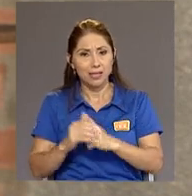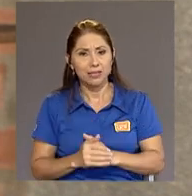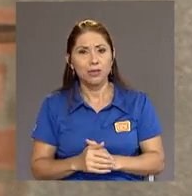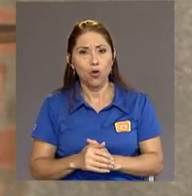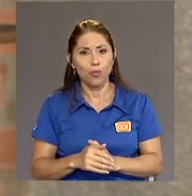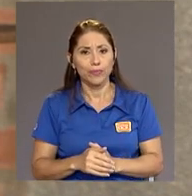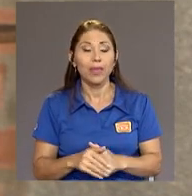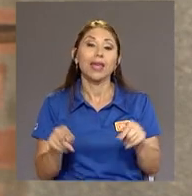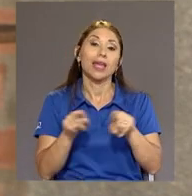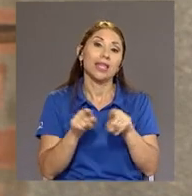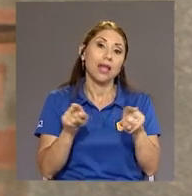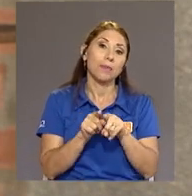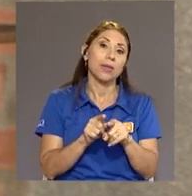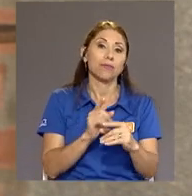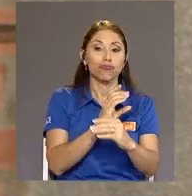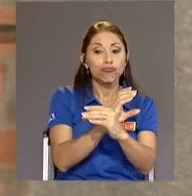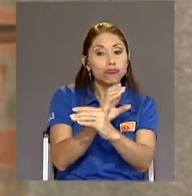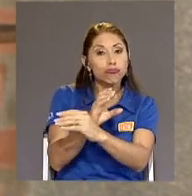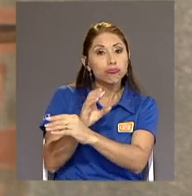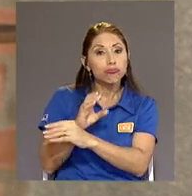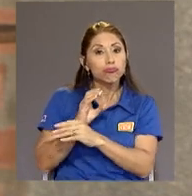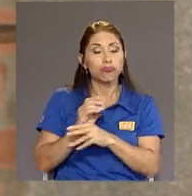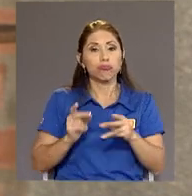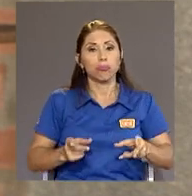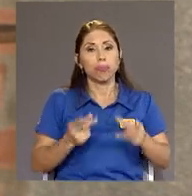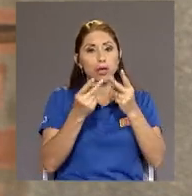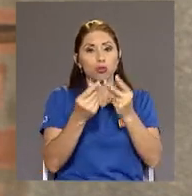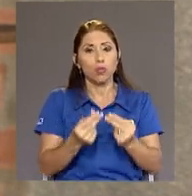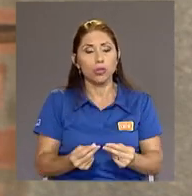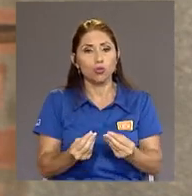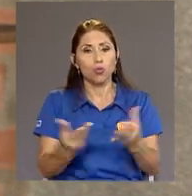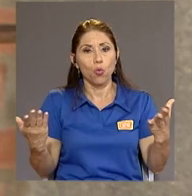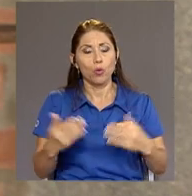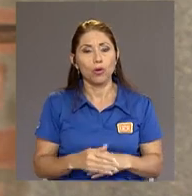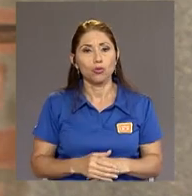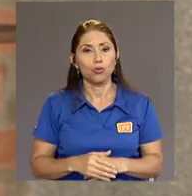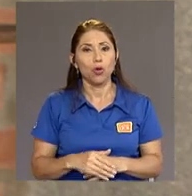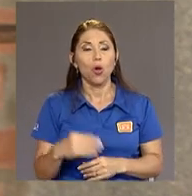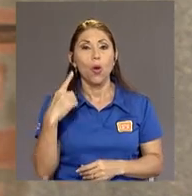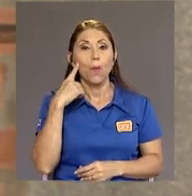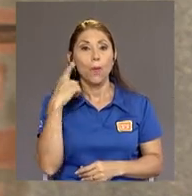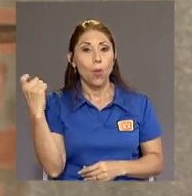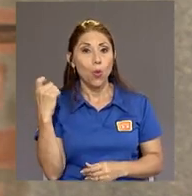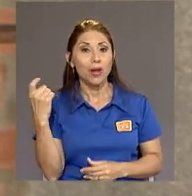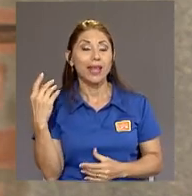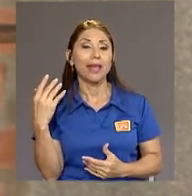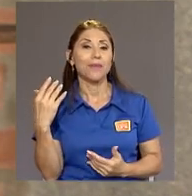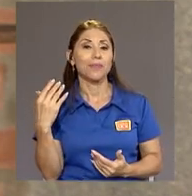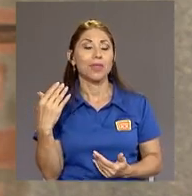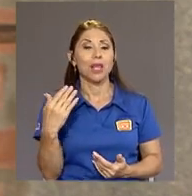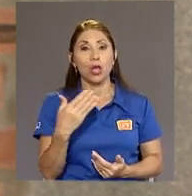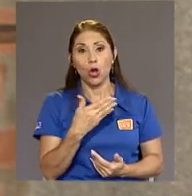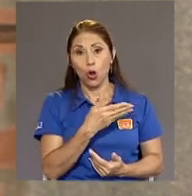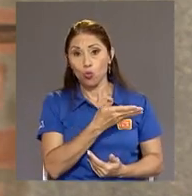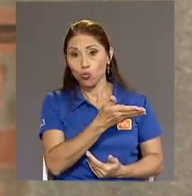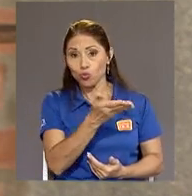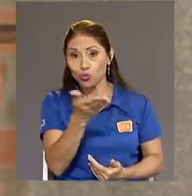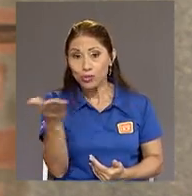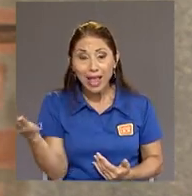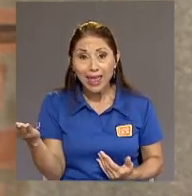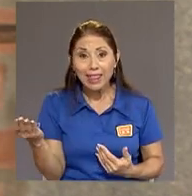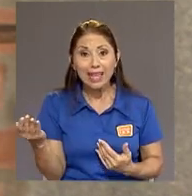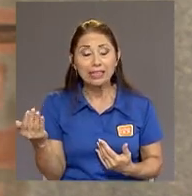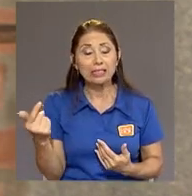la racionalidad en los presupuestos públicos, porque ustedes se les va a doblar la espalda de